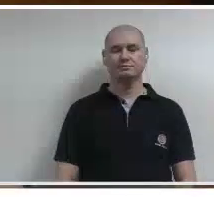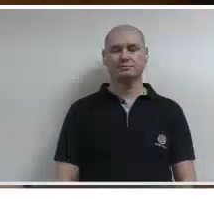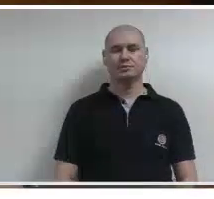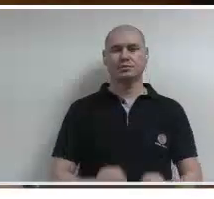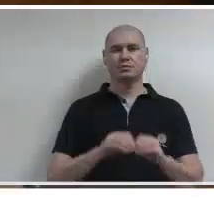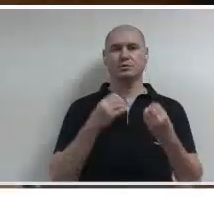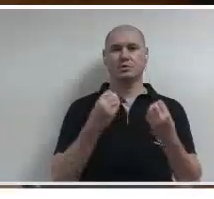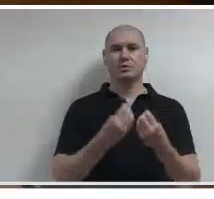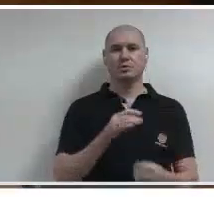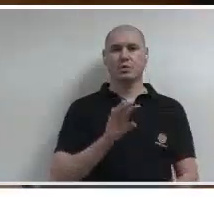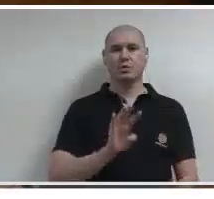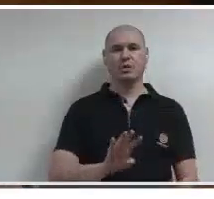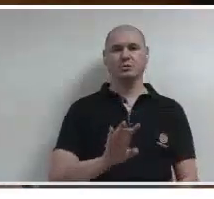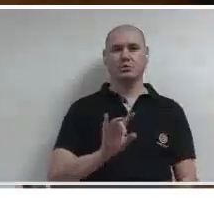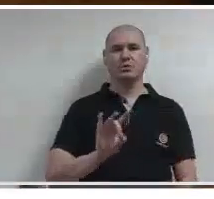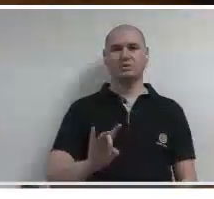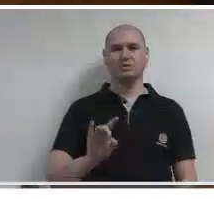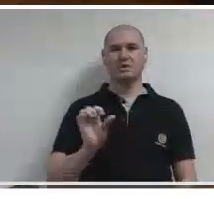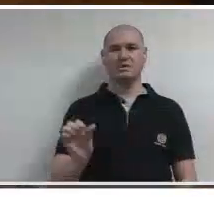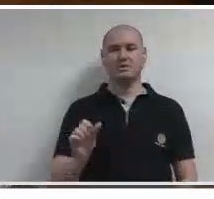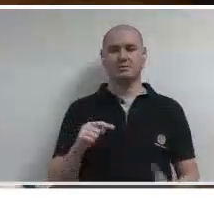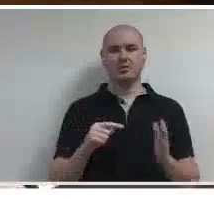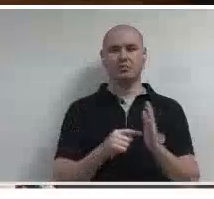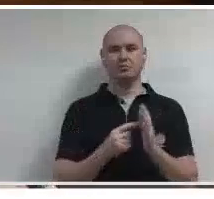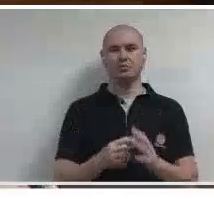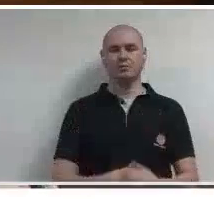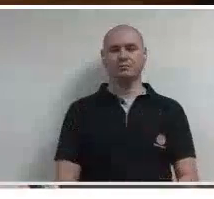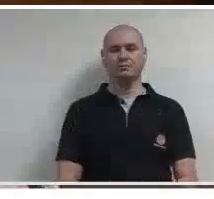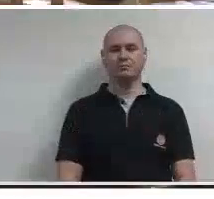2015, o el tiene puntaje total